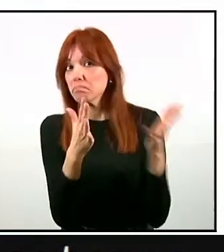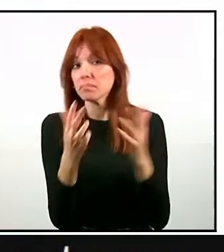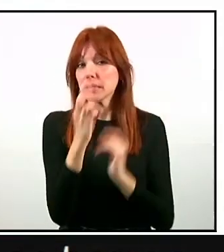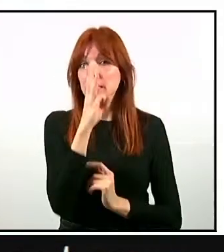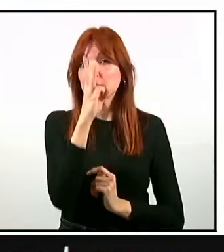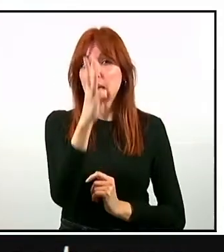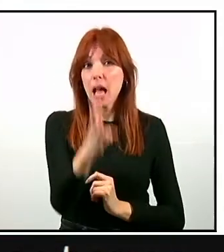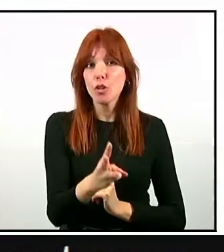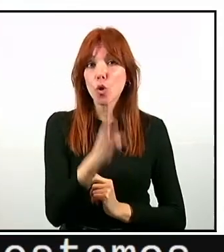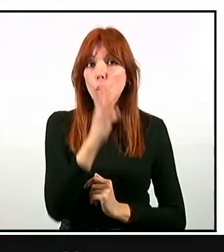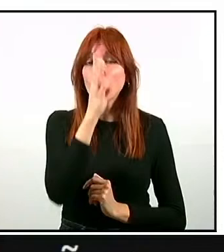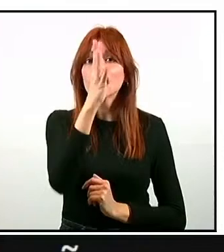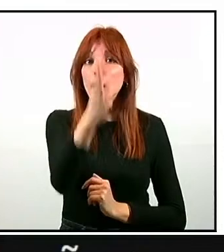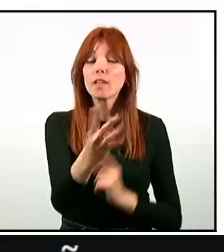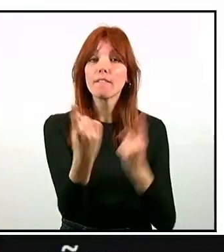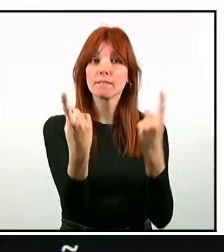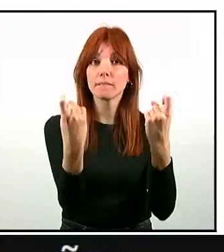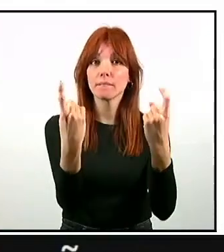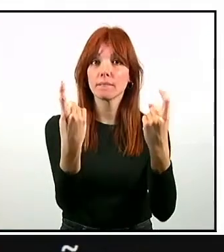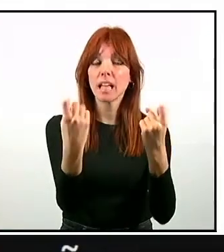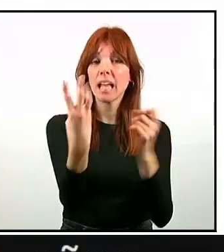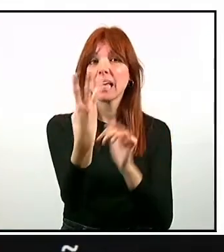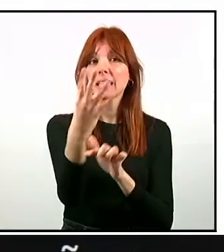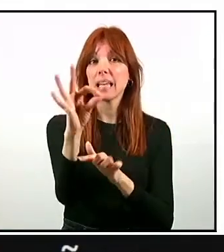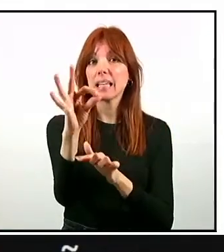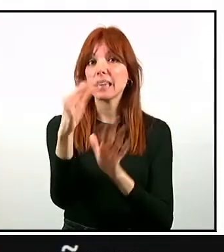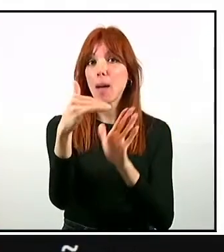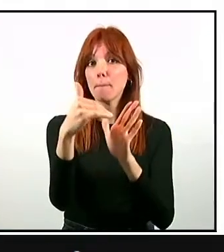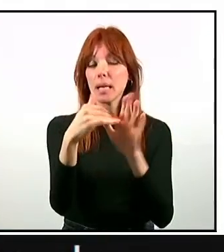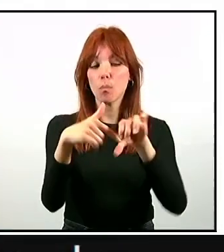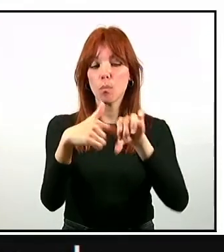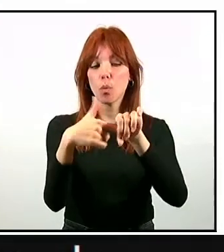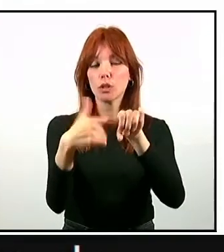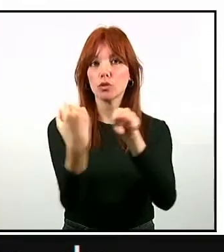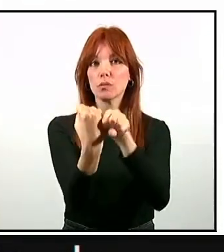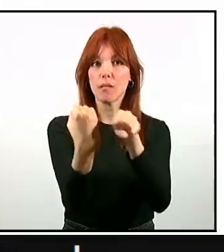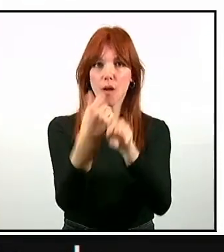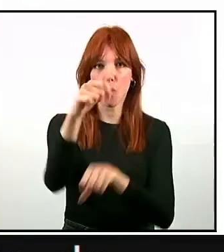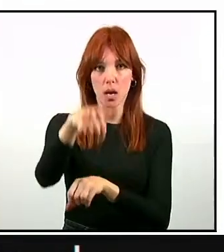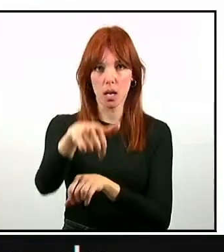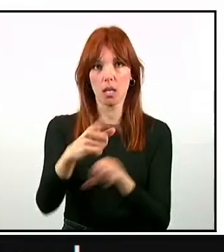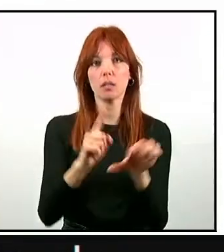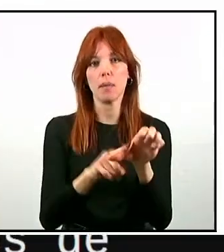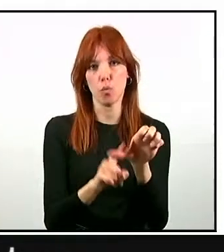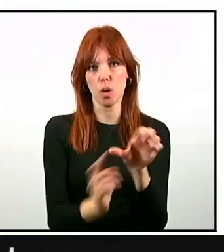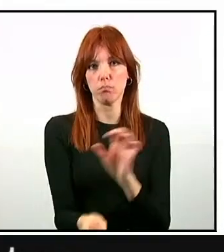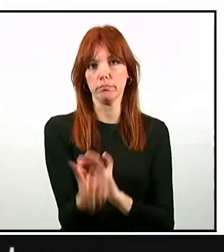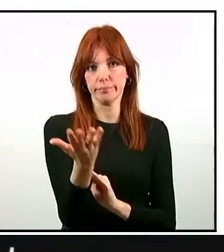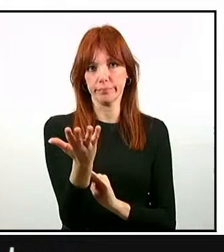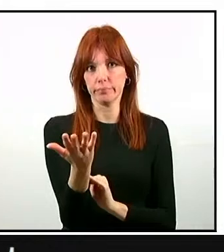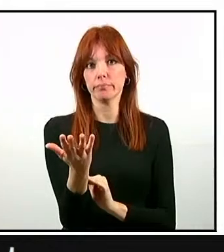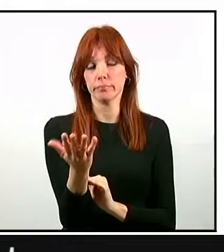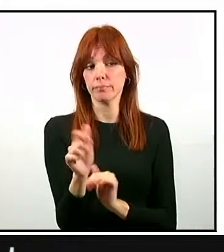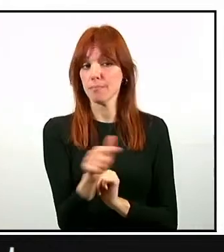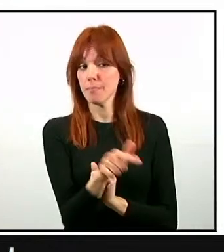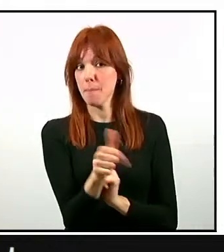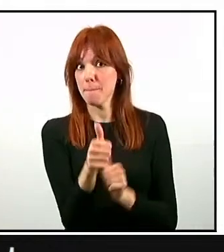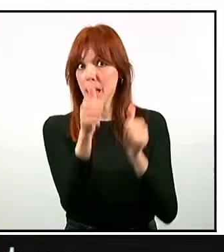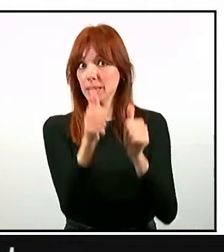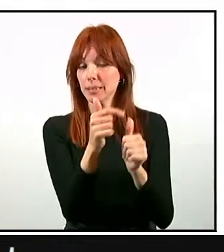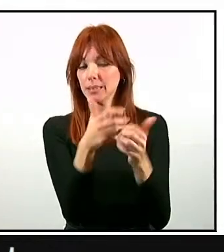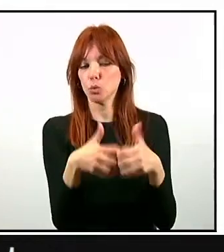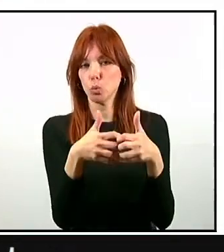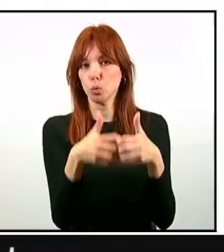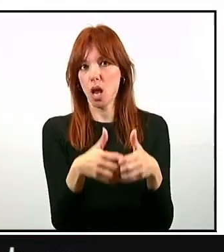años harían falta en torno a 30.000 puestos de trabajo en Extremadura sobre todas estas industrias que quieren instalarse.